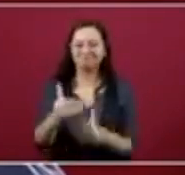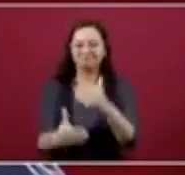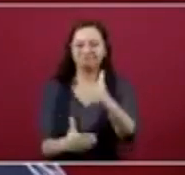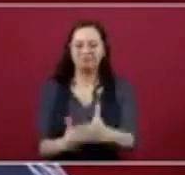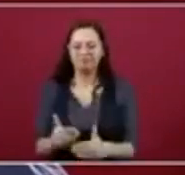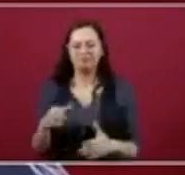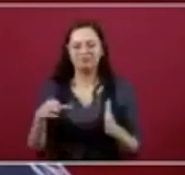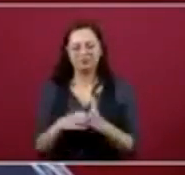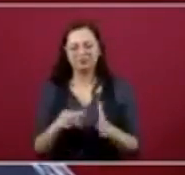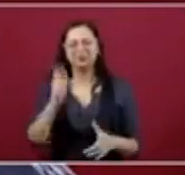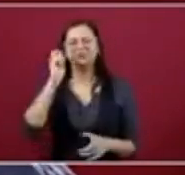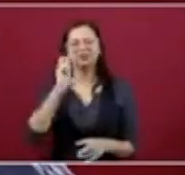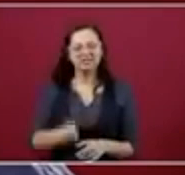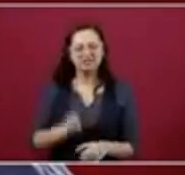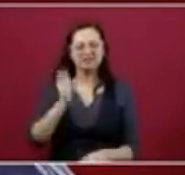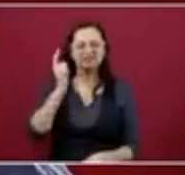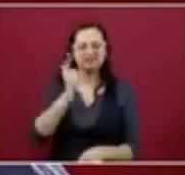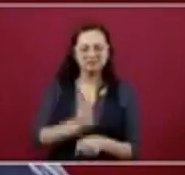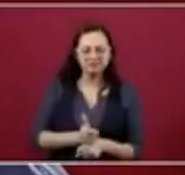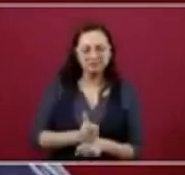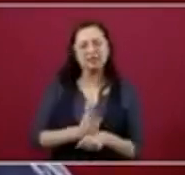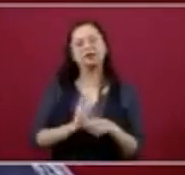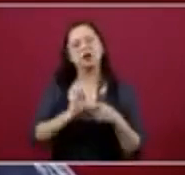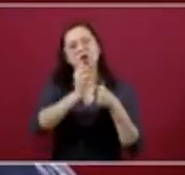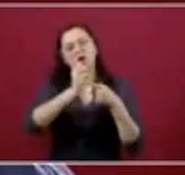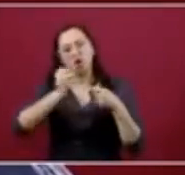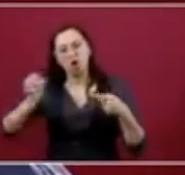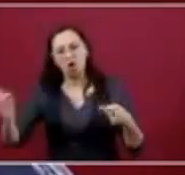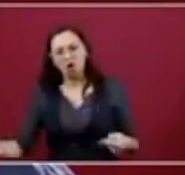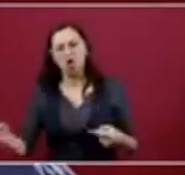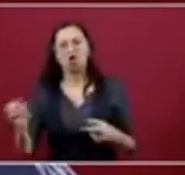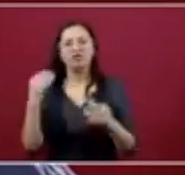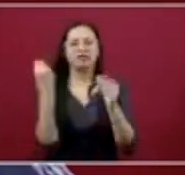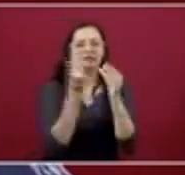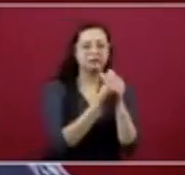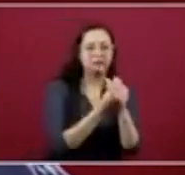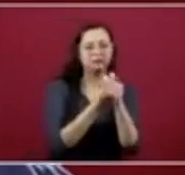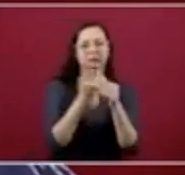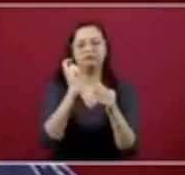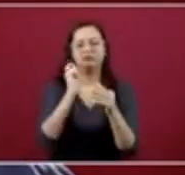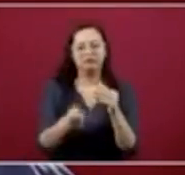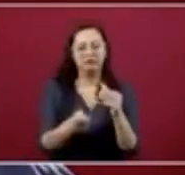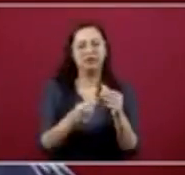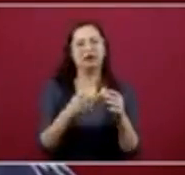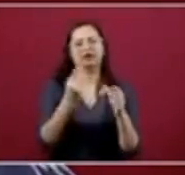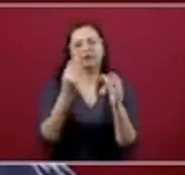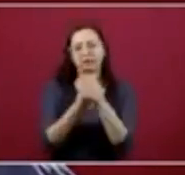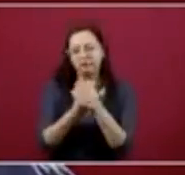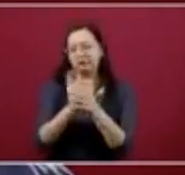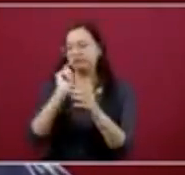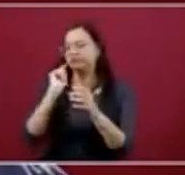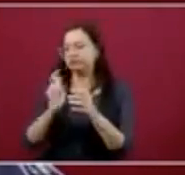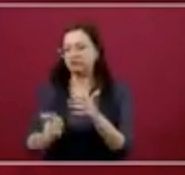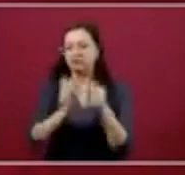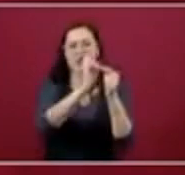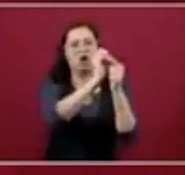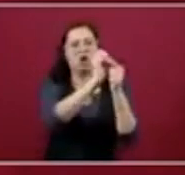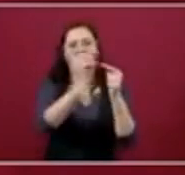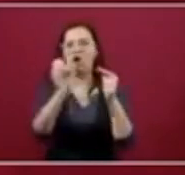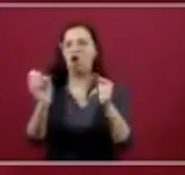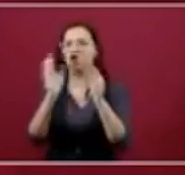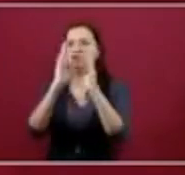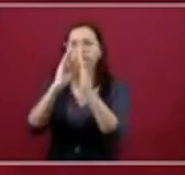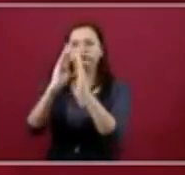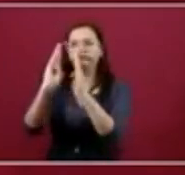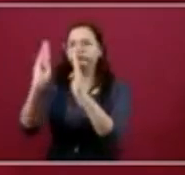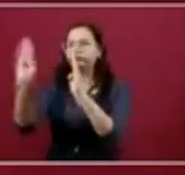qué hay, ordenar, clasificar y describir, para que todos los investigadores, todos